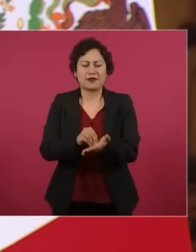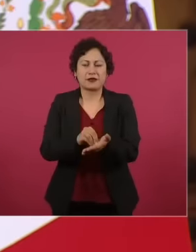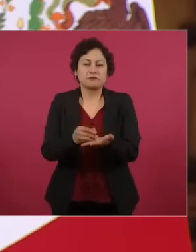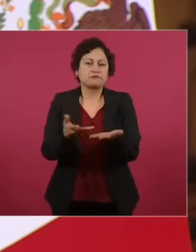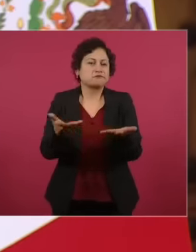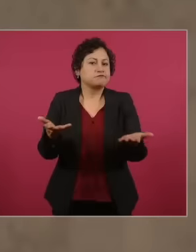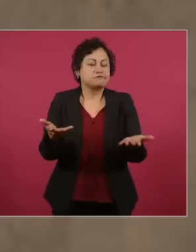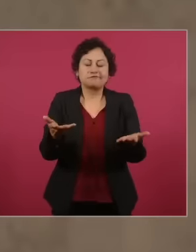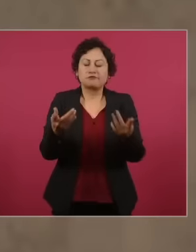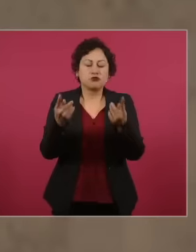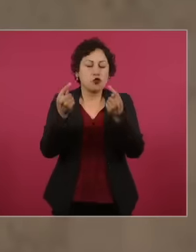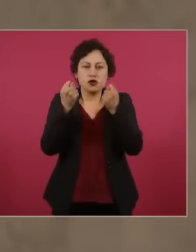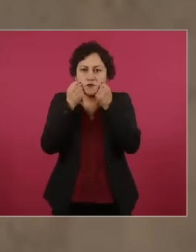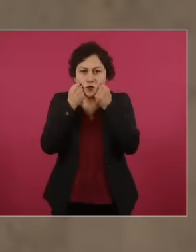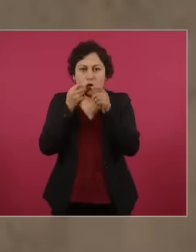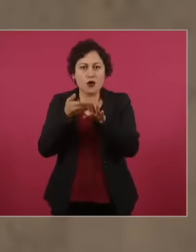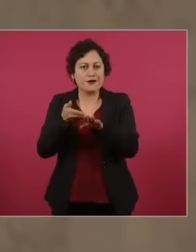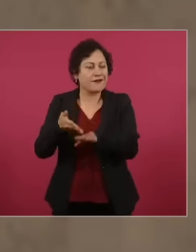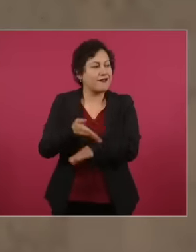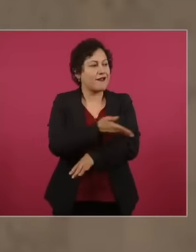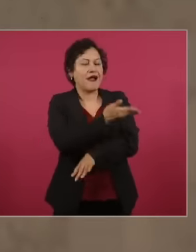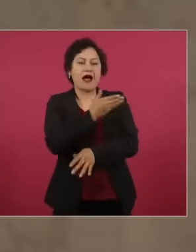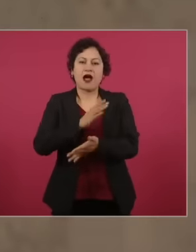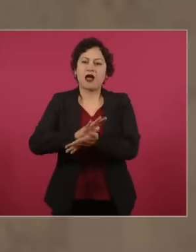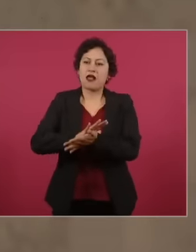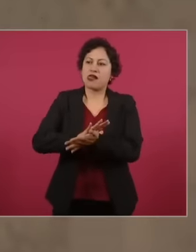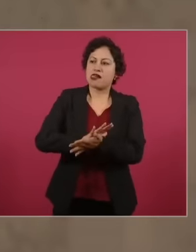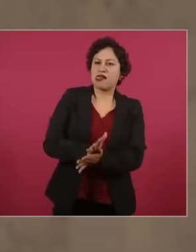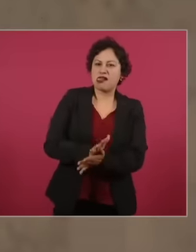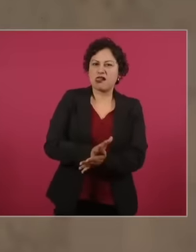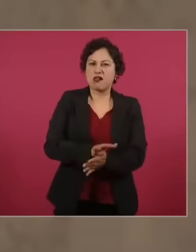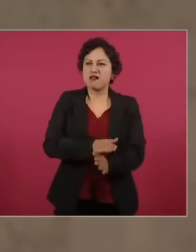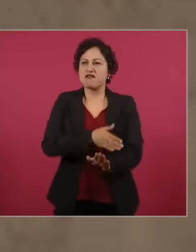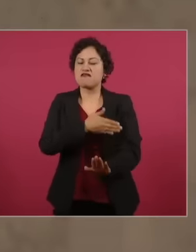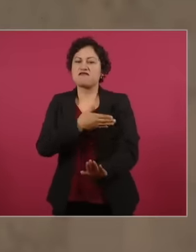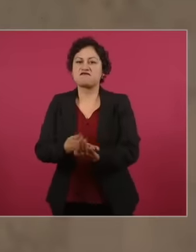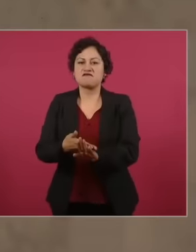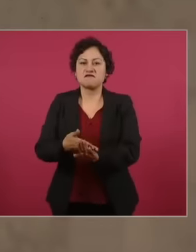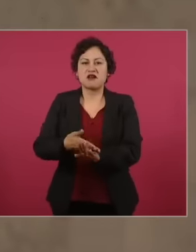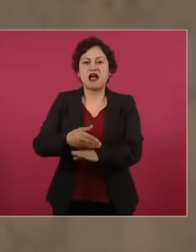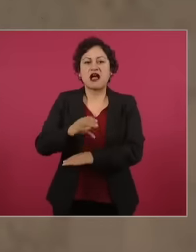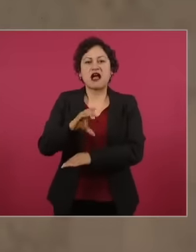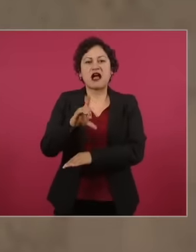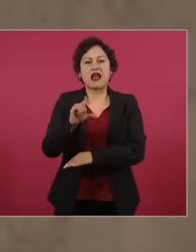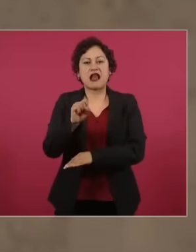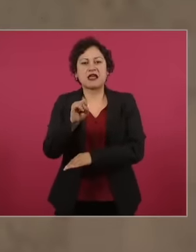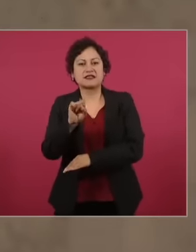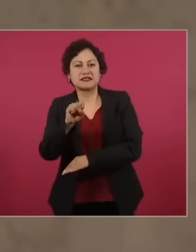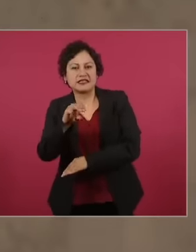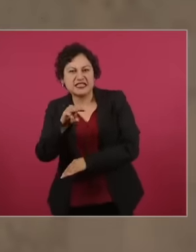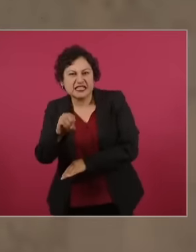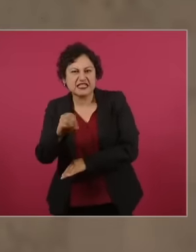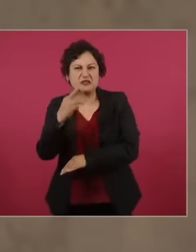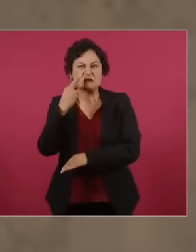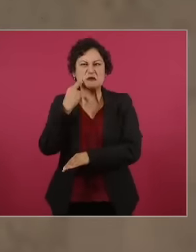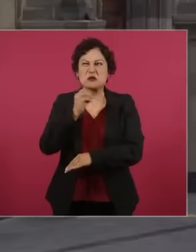opresión, el clasismo y el racismo, es lo que nos